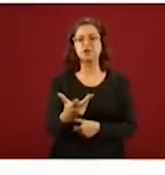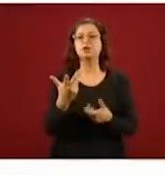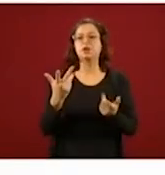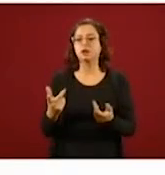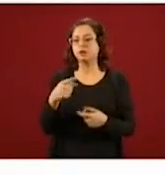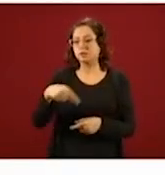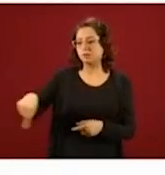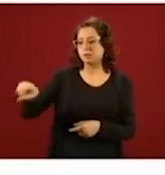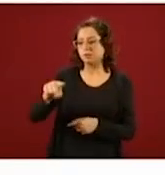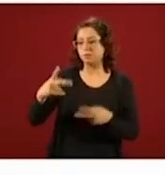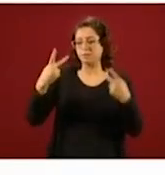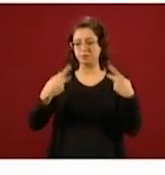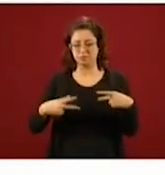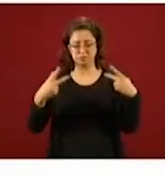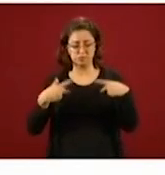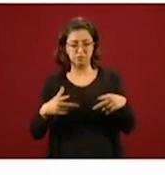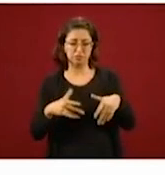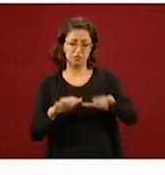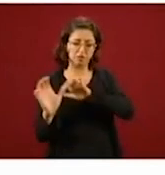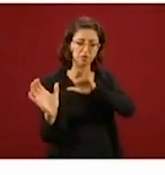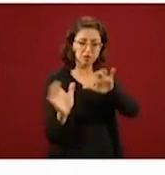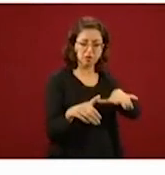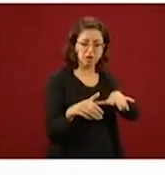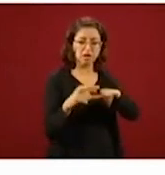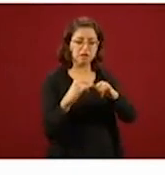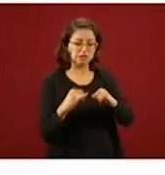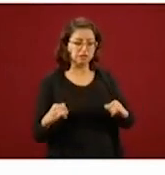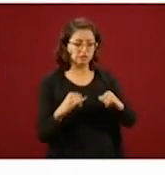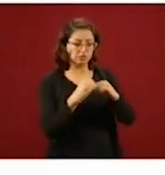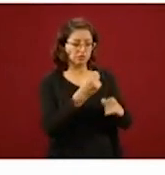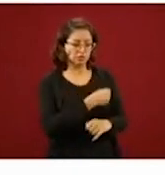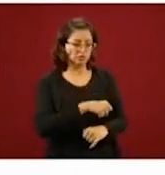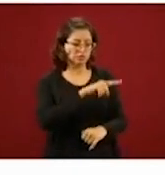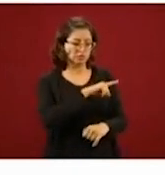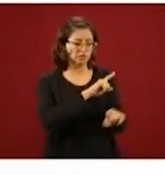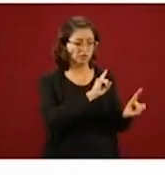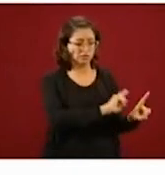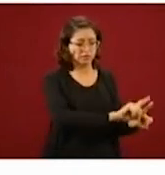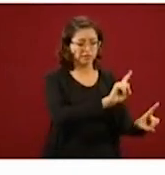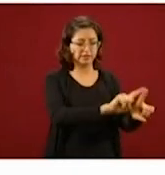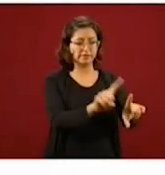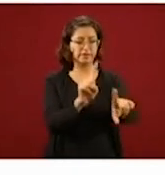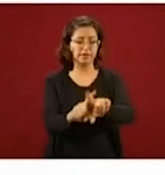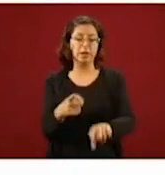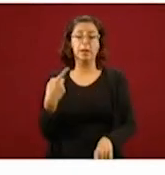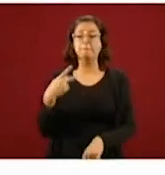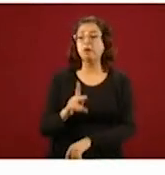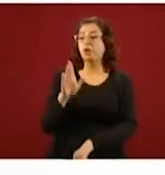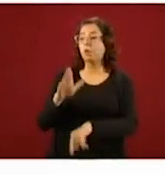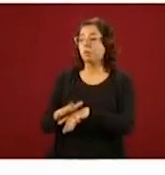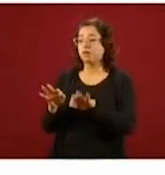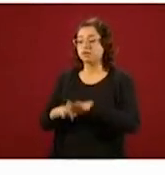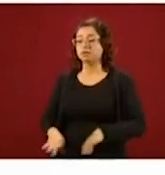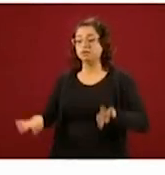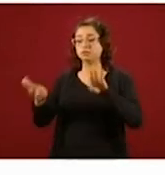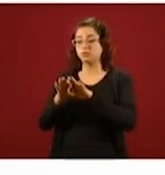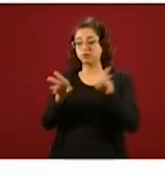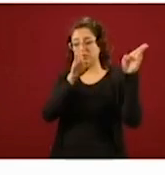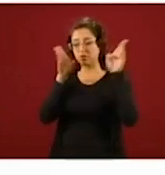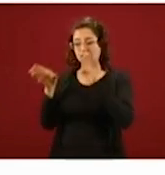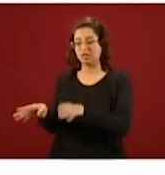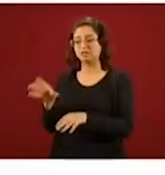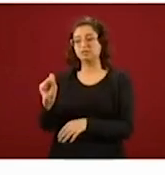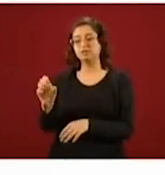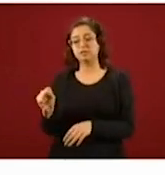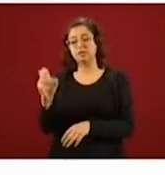familiares de las instituciones de seguridad social, pero sobre todo para los 69 millones de